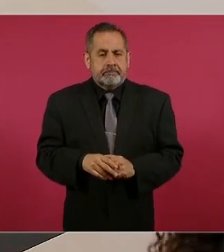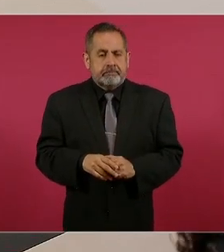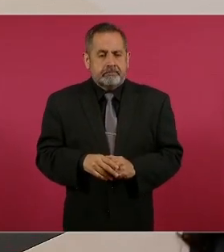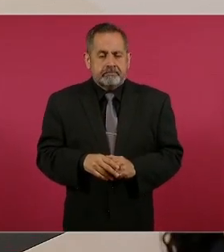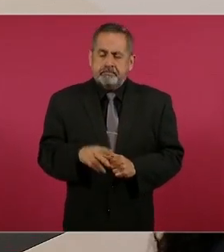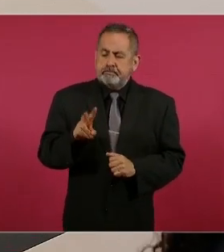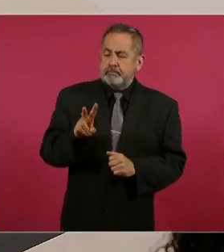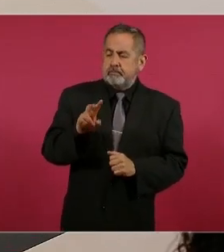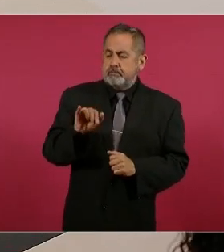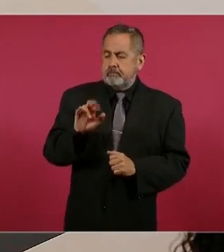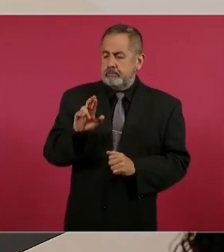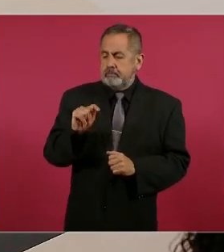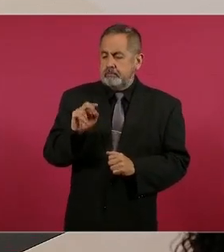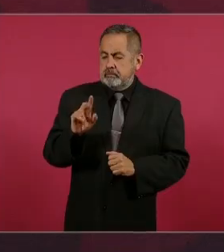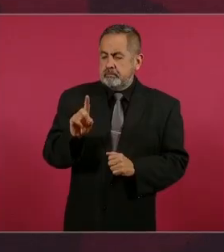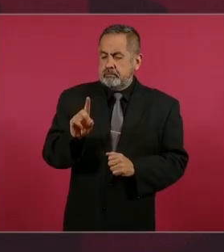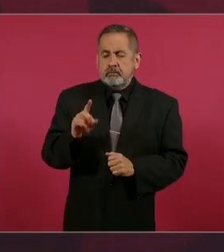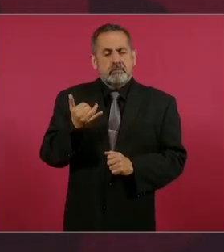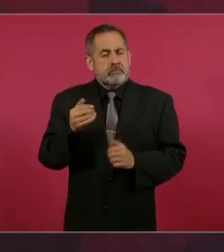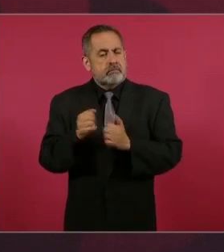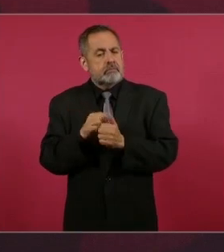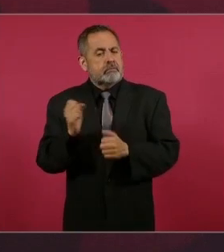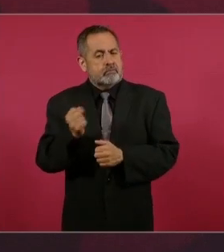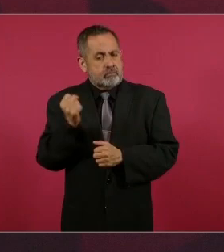virtud y suerte.